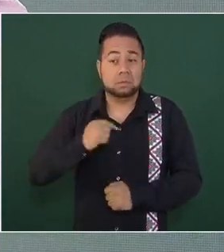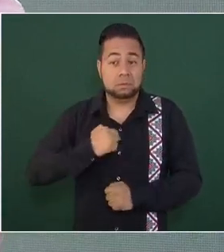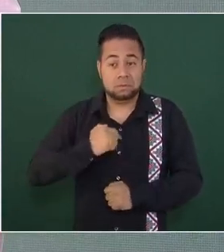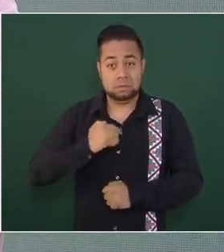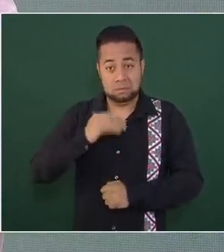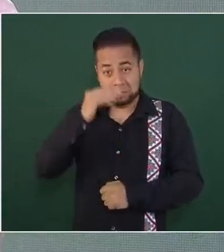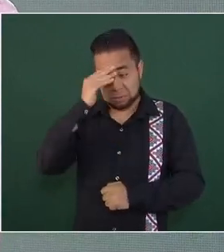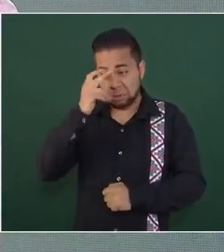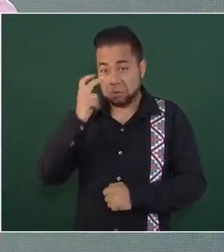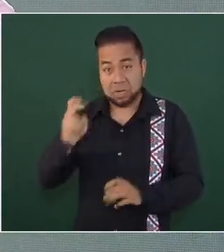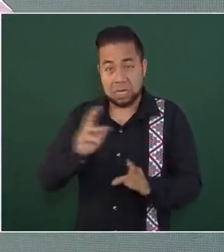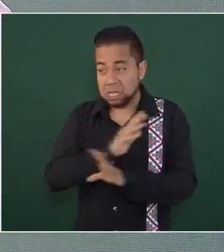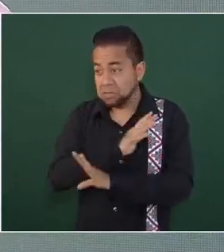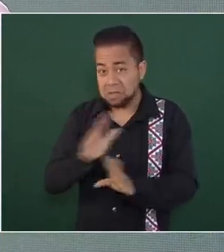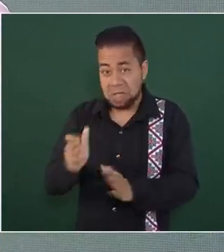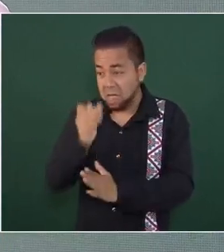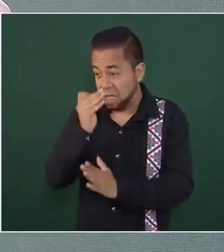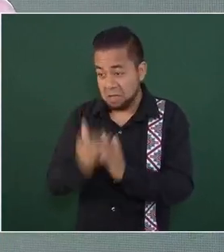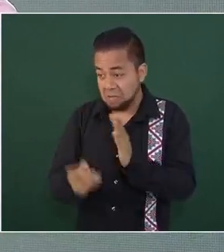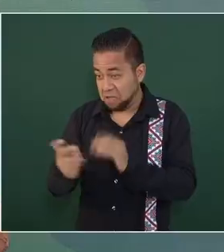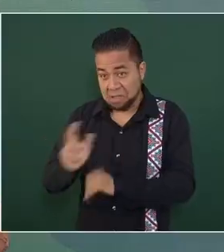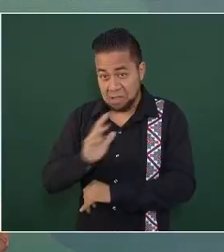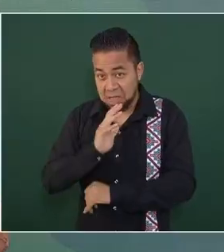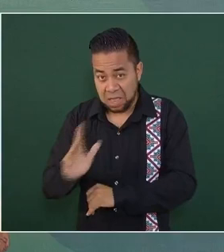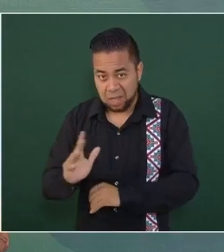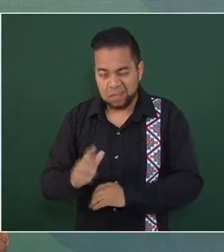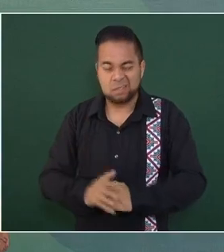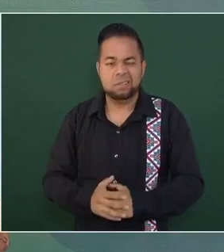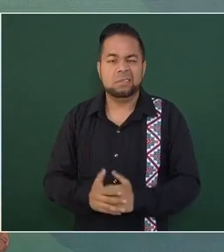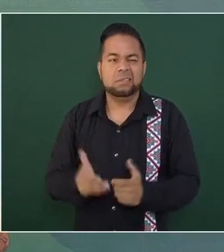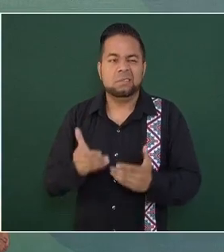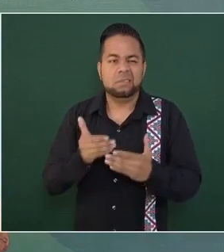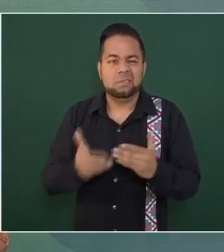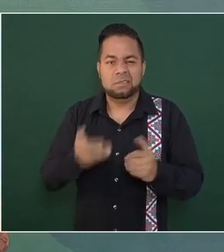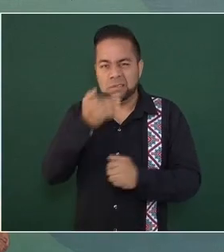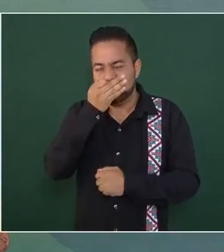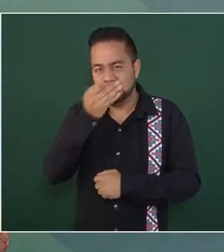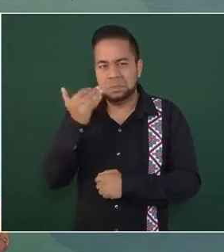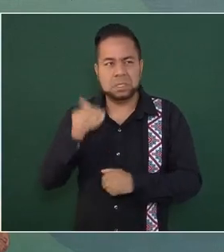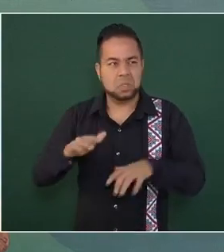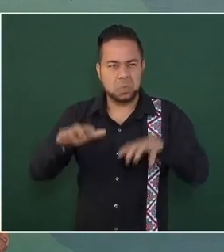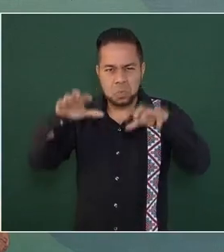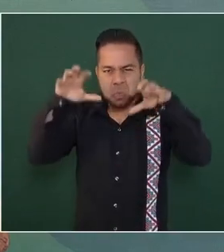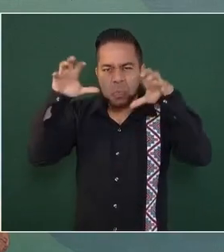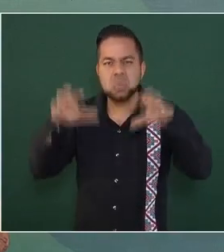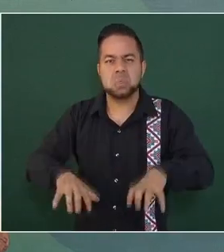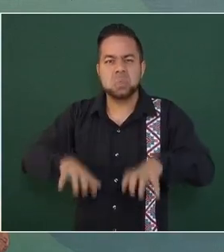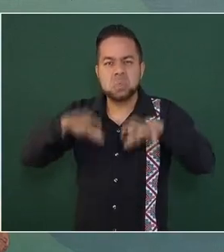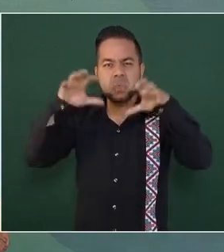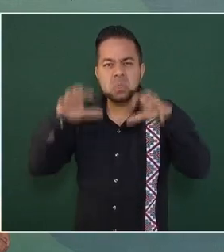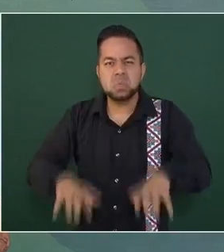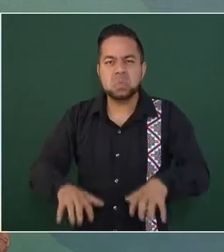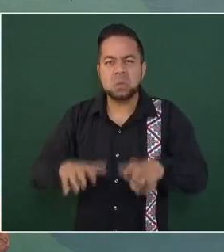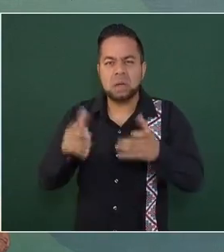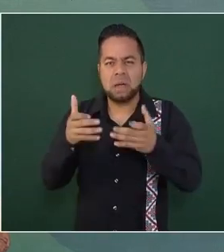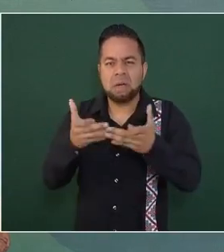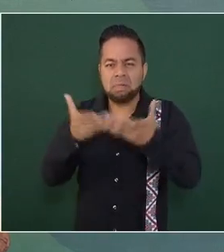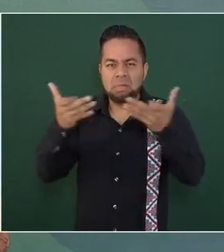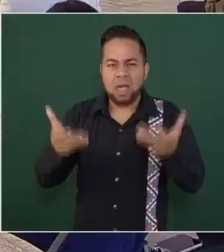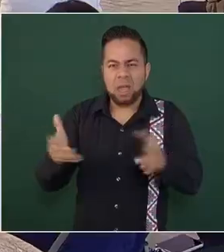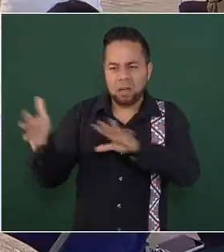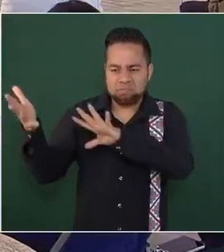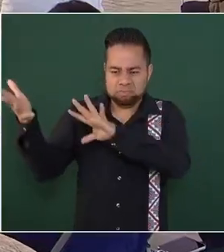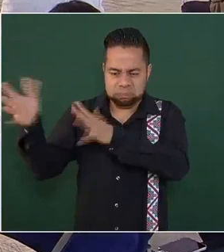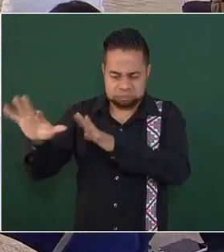que nada más eso nos faltaba y con las lluvias se nos cayeron estos dos taludes y eso nos